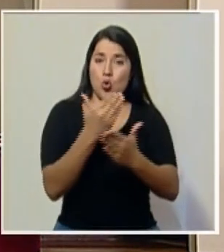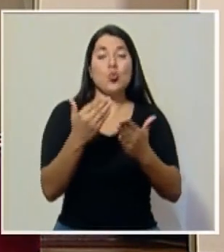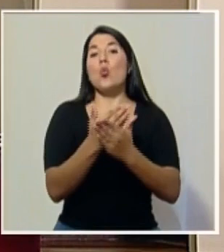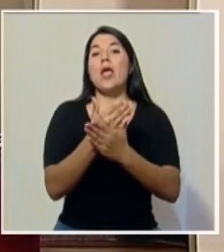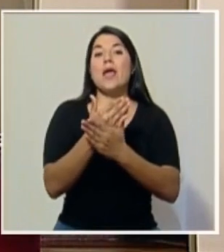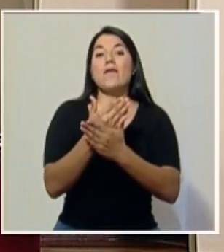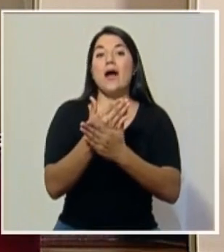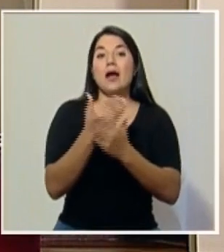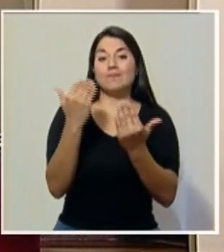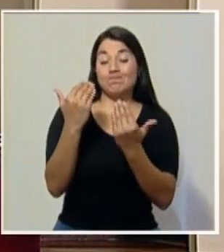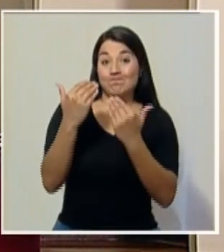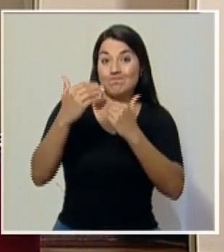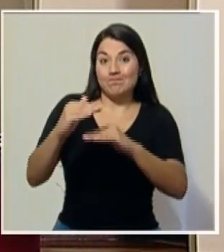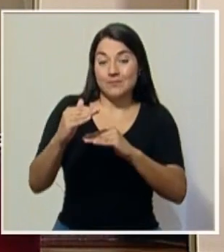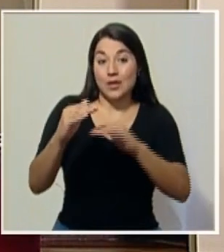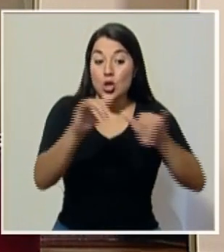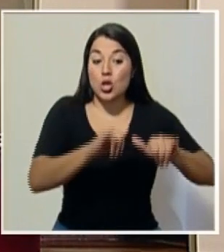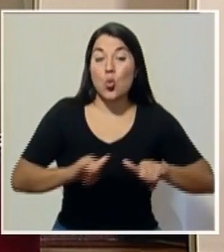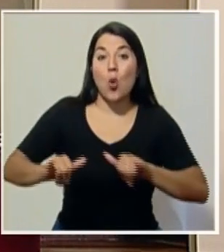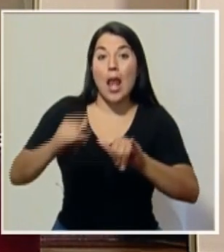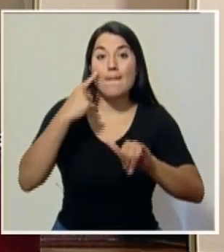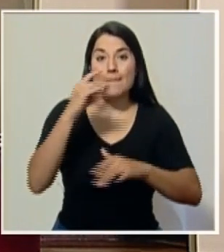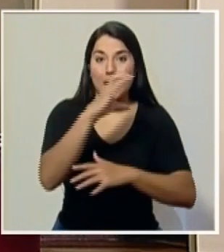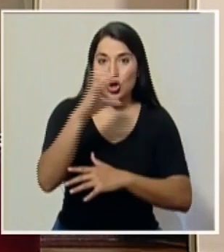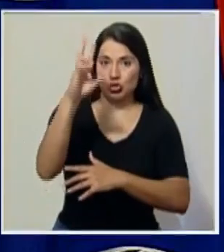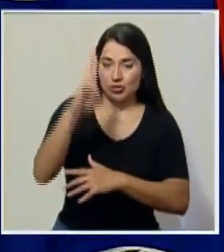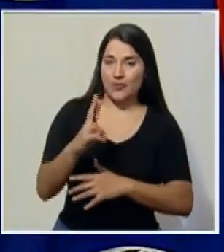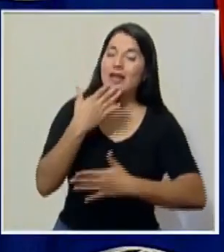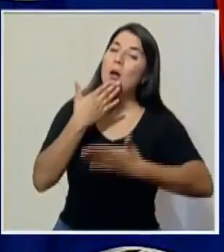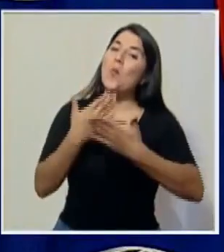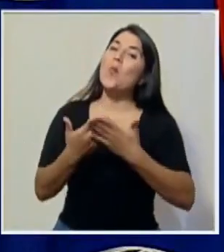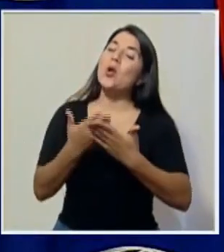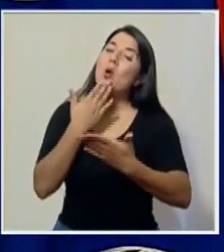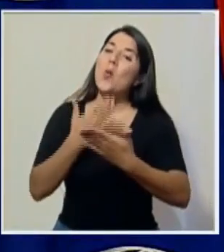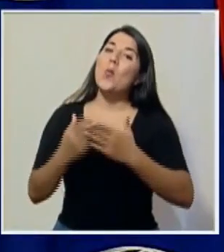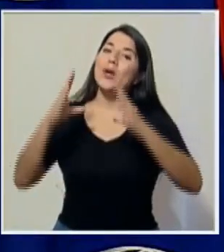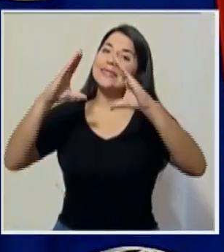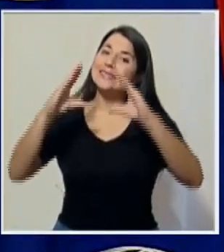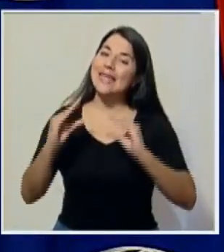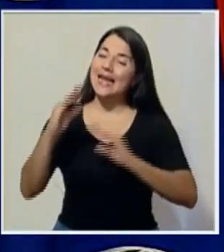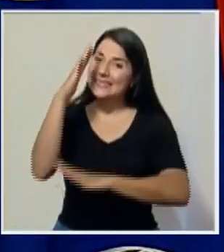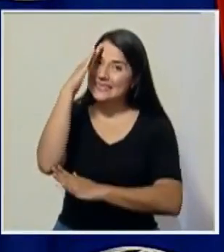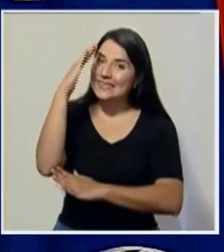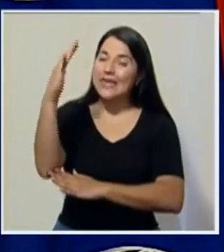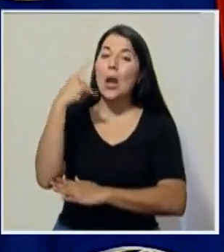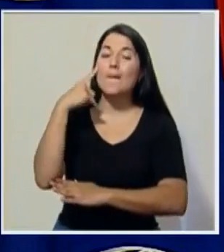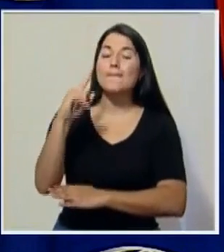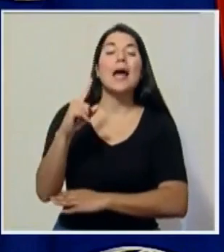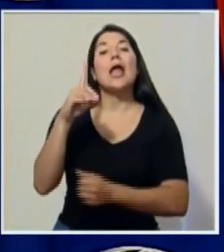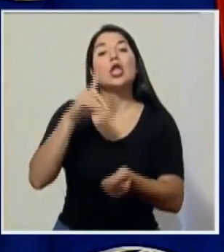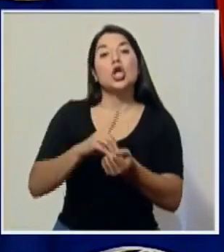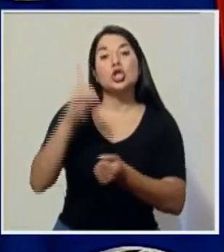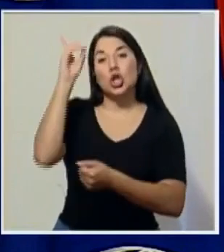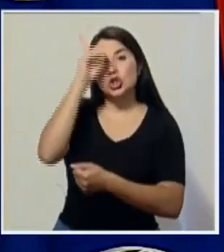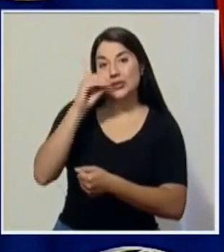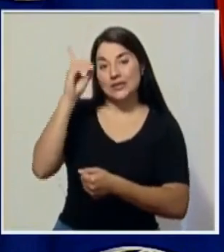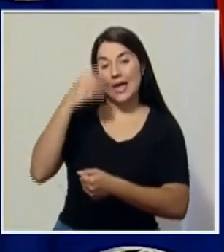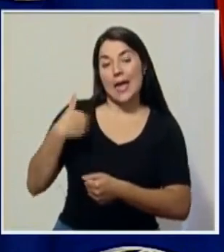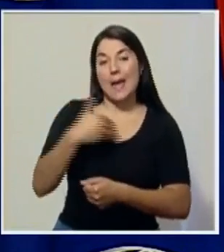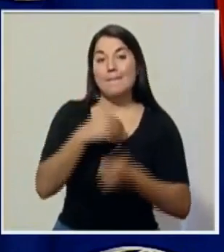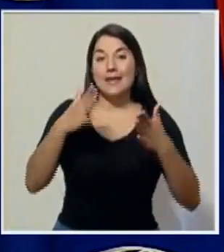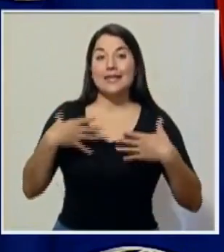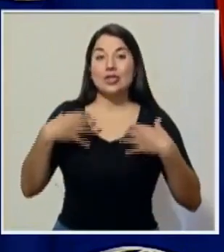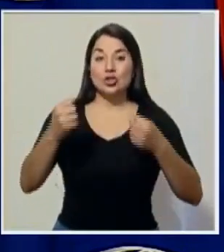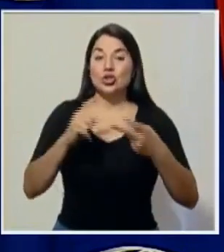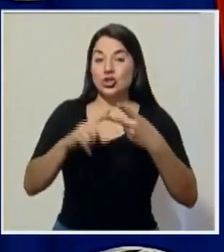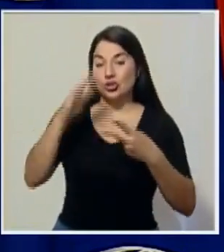vehicular unificada para el país. Bueno, muy buenas tardes. Un saludo para don Daniel Salas, ministro de